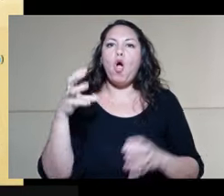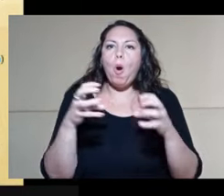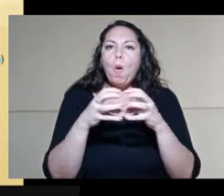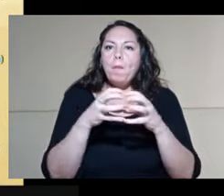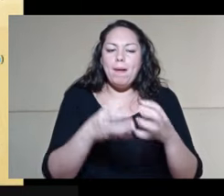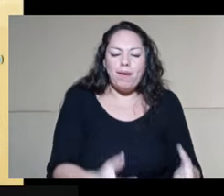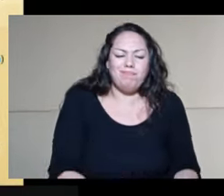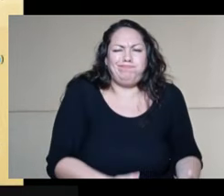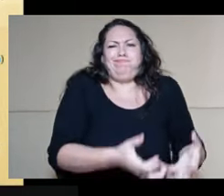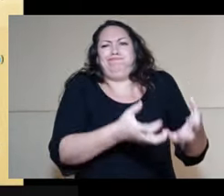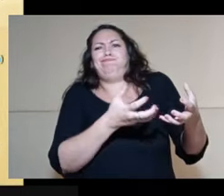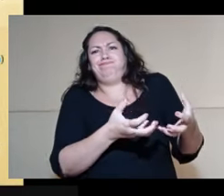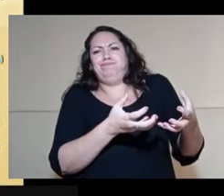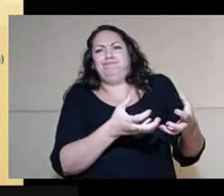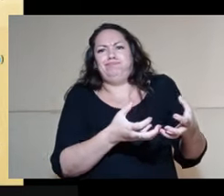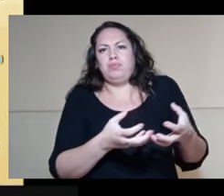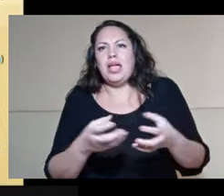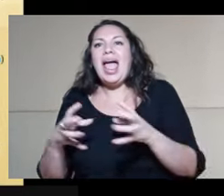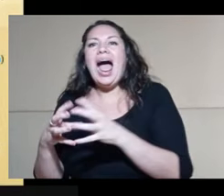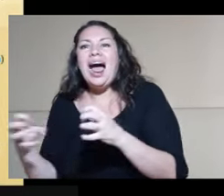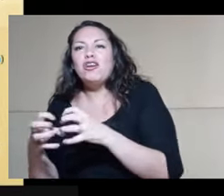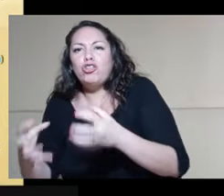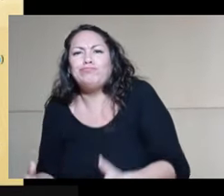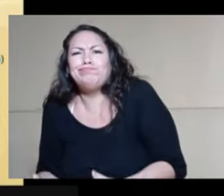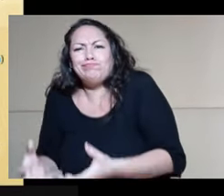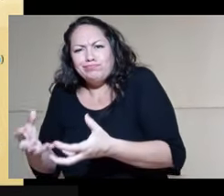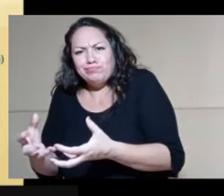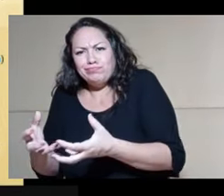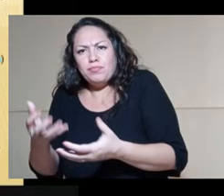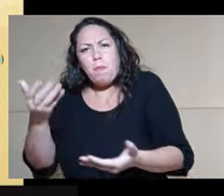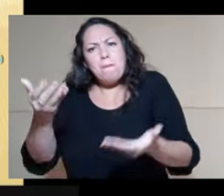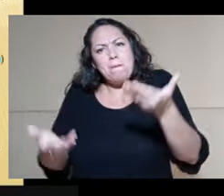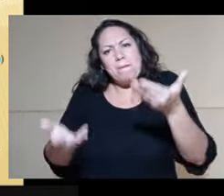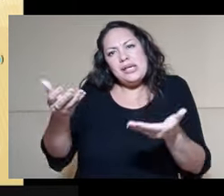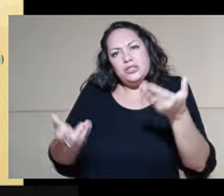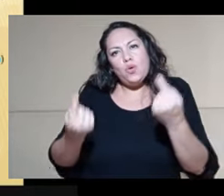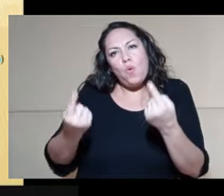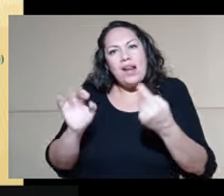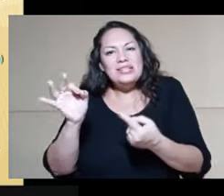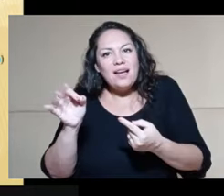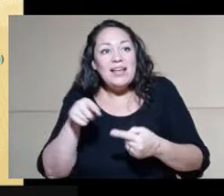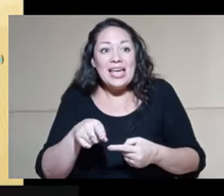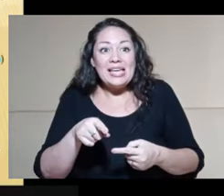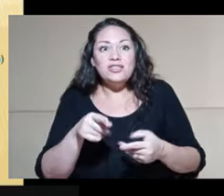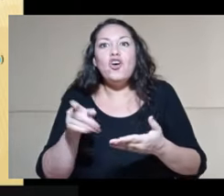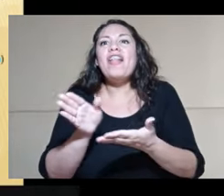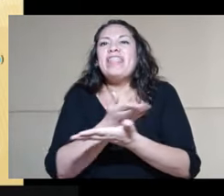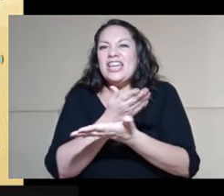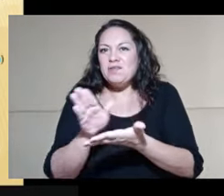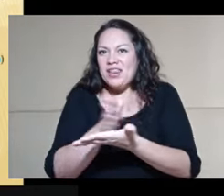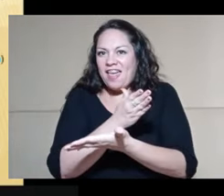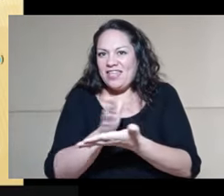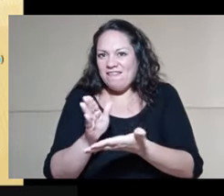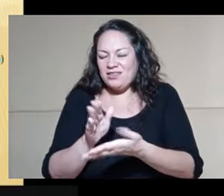bolsa de papas y levantamos una bolsa de algodón y podemos discriminar cuál es más pesada y cuál no. ¿Ah? Entonces esa es